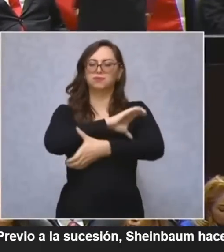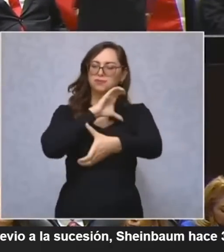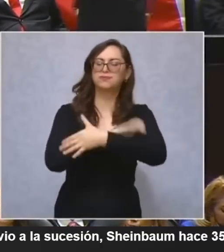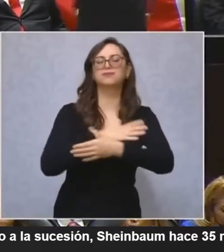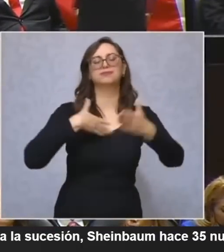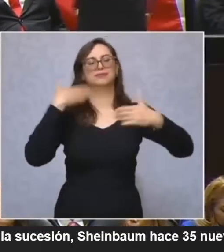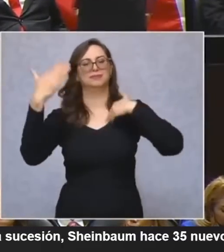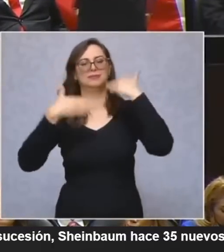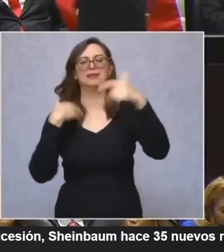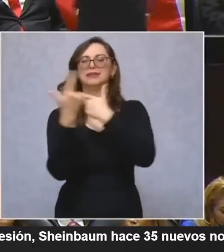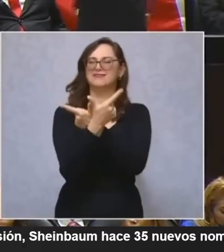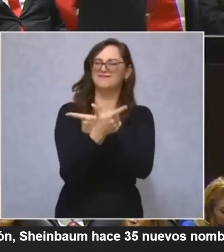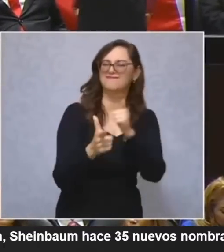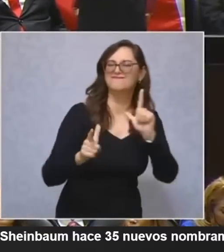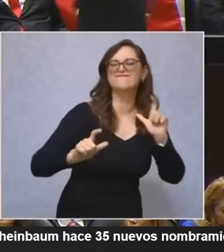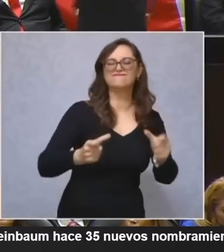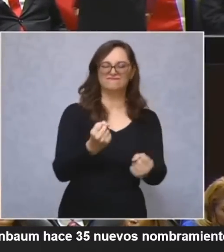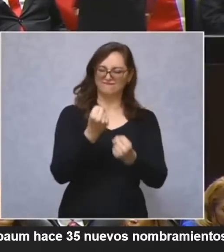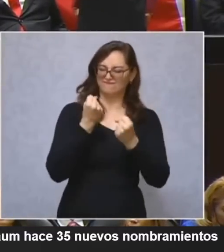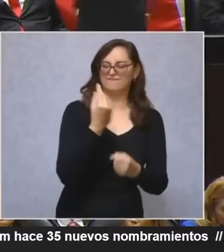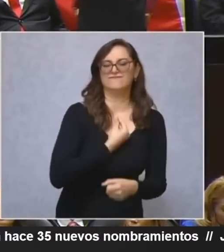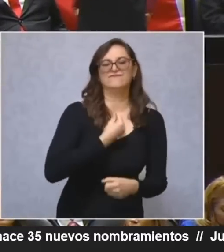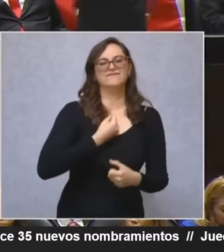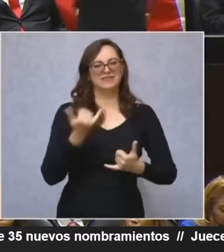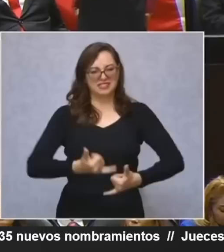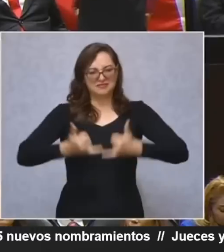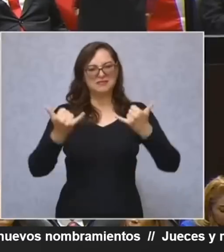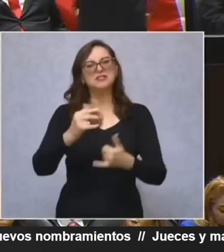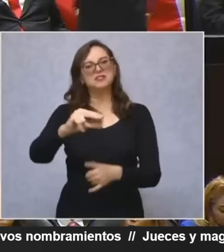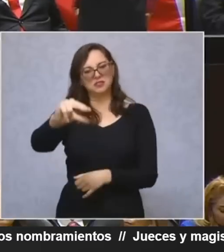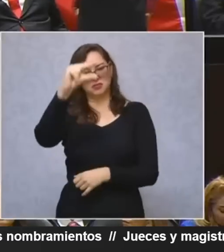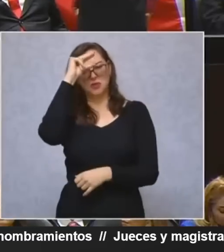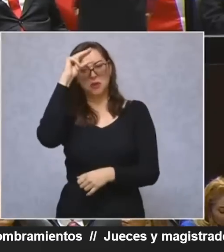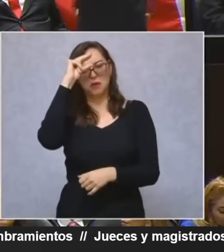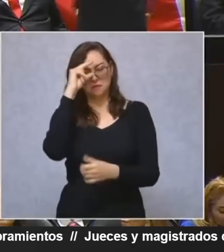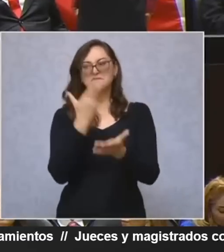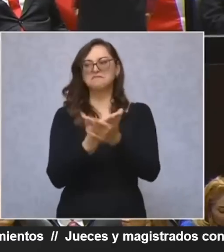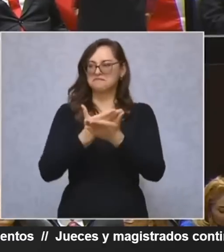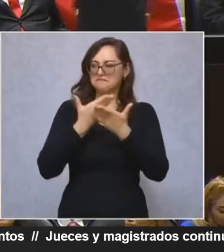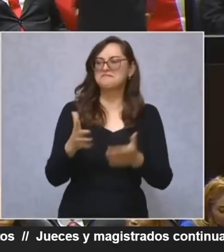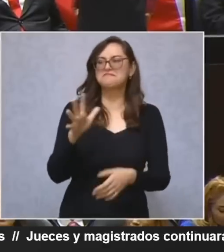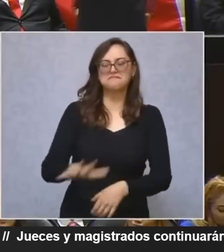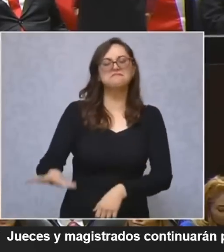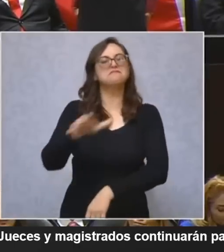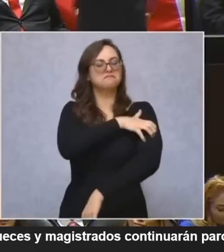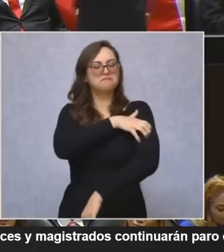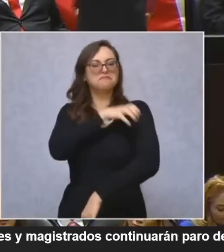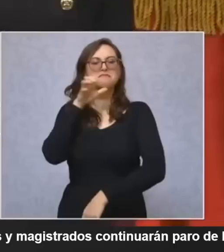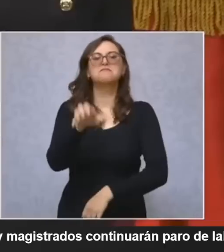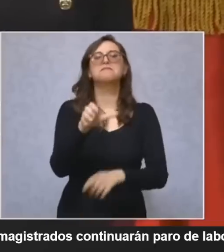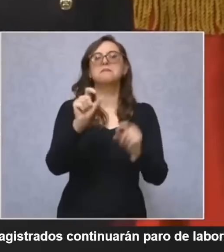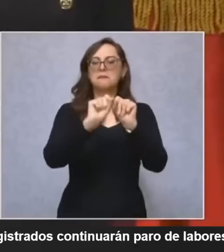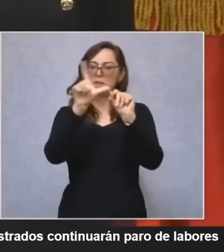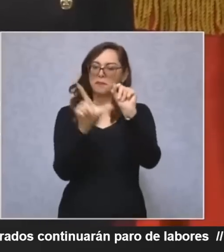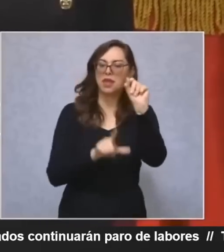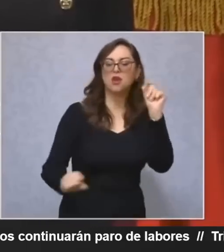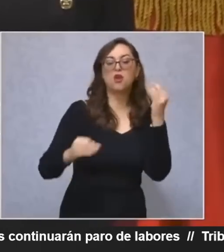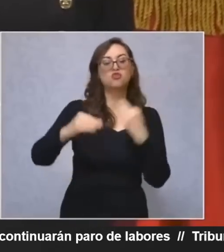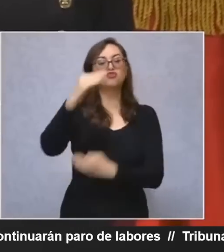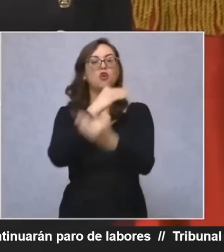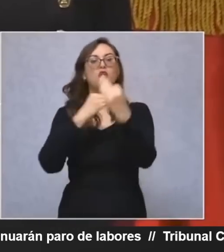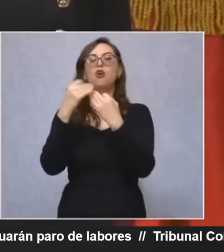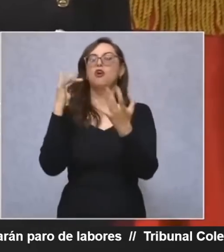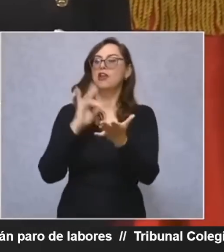libertario, resistente, rebelde, sabio y hoy empoderado. Y hoy México, gracias a todas y